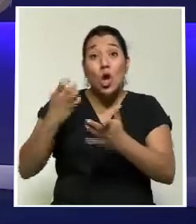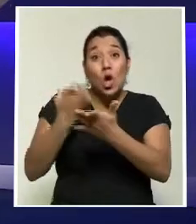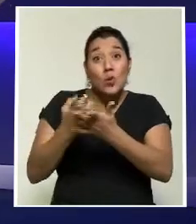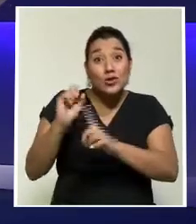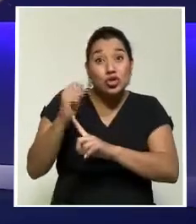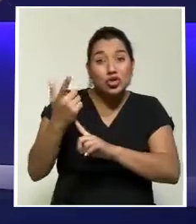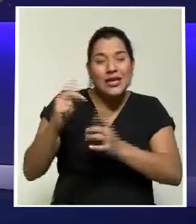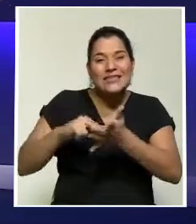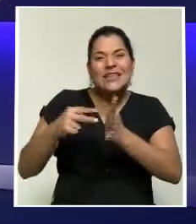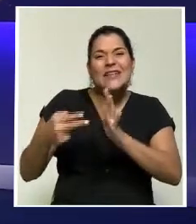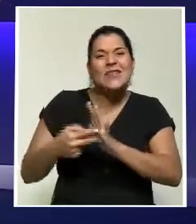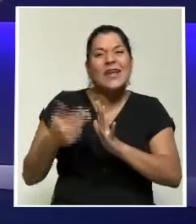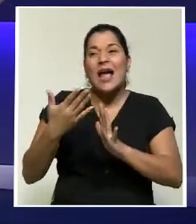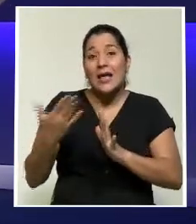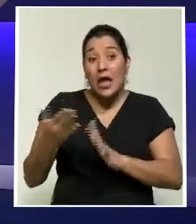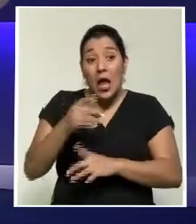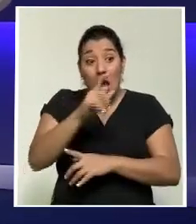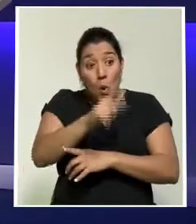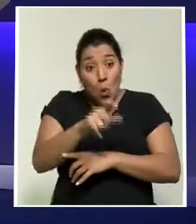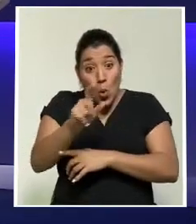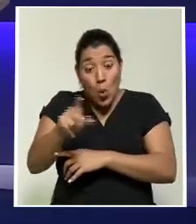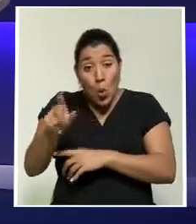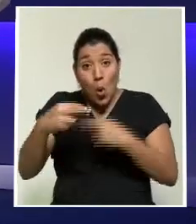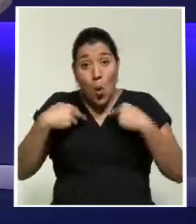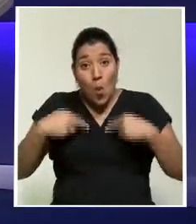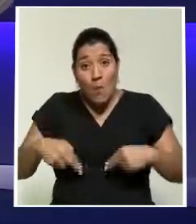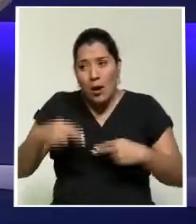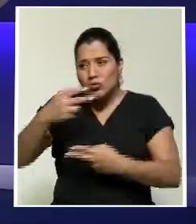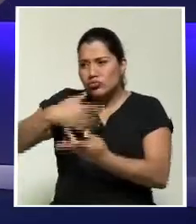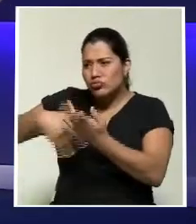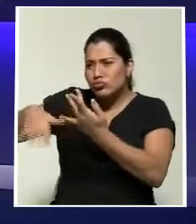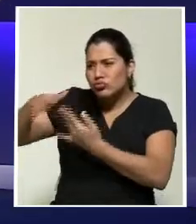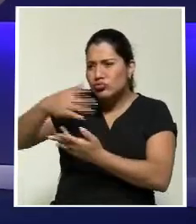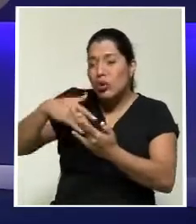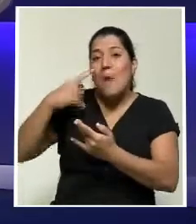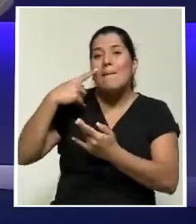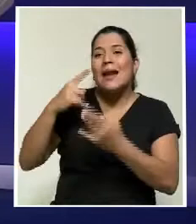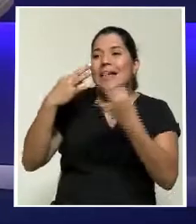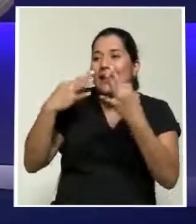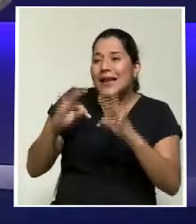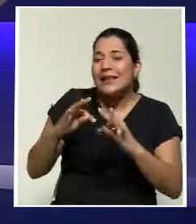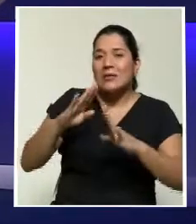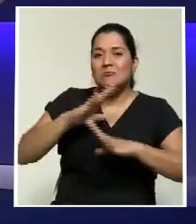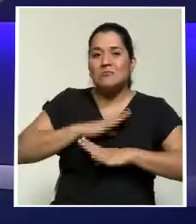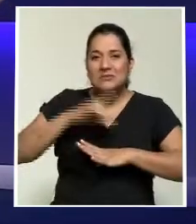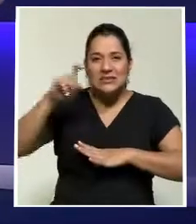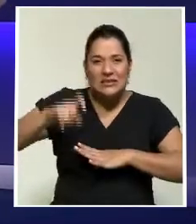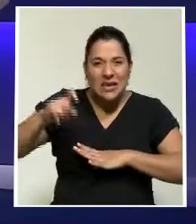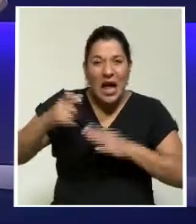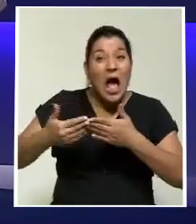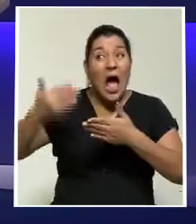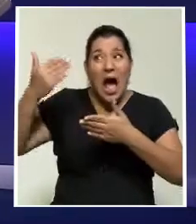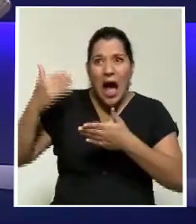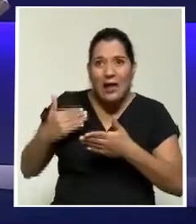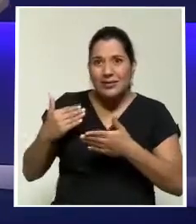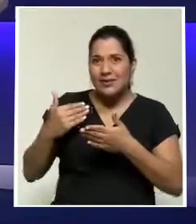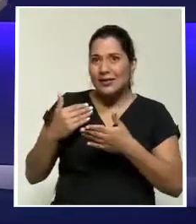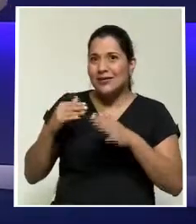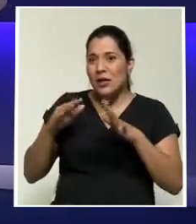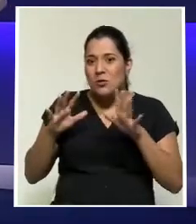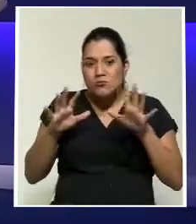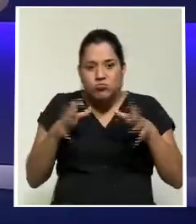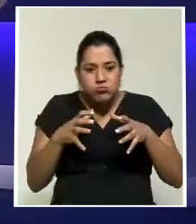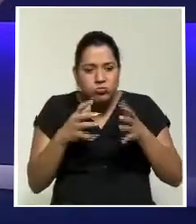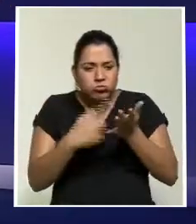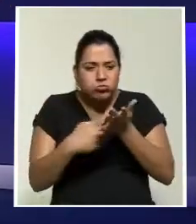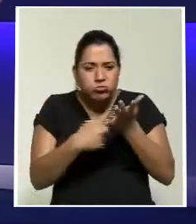para satisfacer sus necesidades, las relaciones para ir a buscar alimento en el momento cuando era más recolección, ¿verdad? Cómo se organizaban las